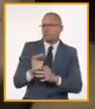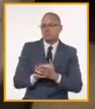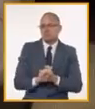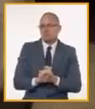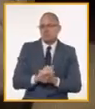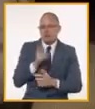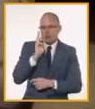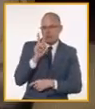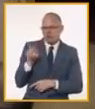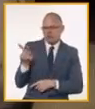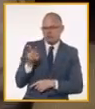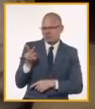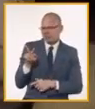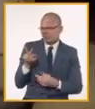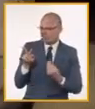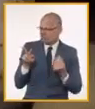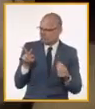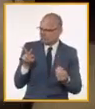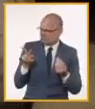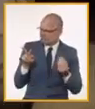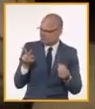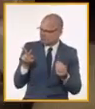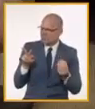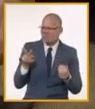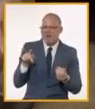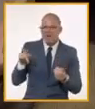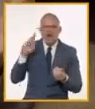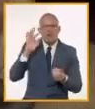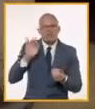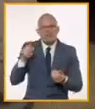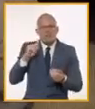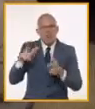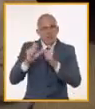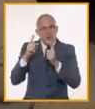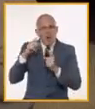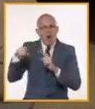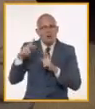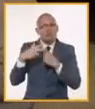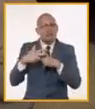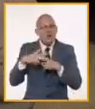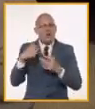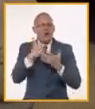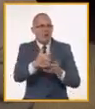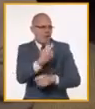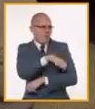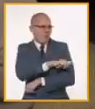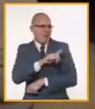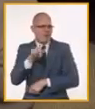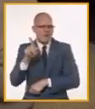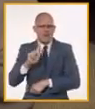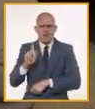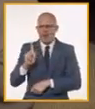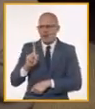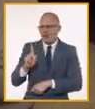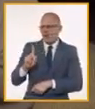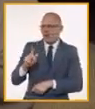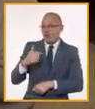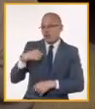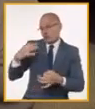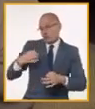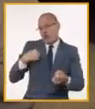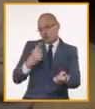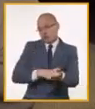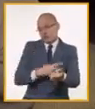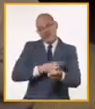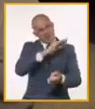veía aquello, y otros más que hacían planteamientos ahí. En aquellas reuniones uno viene de una actividad muy concreta, muy